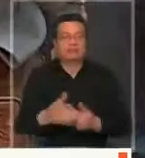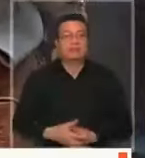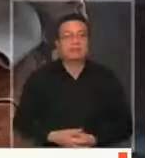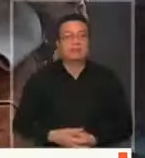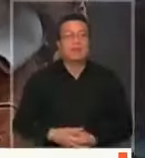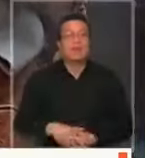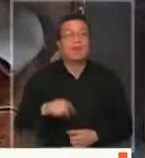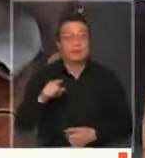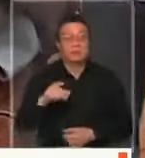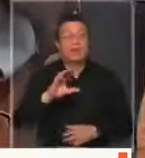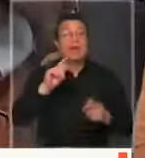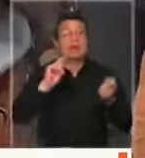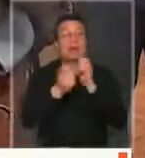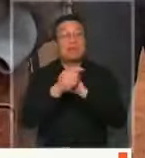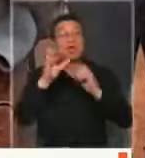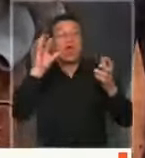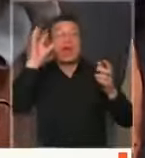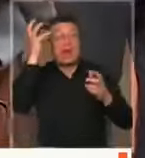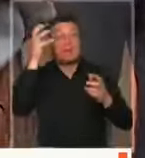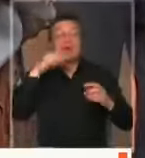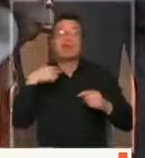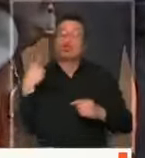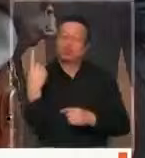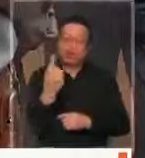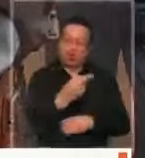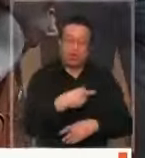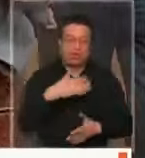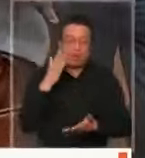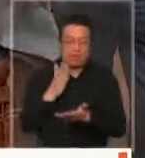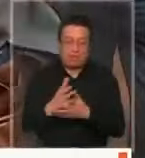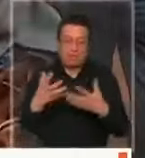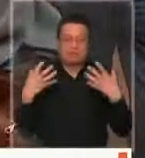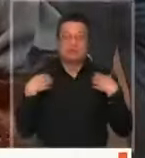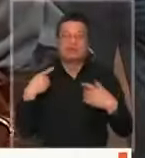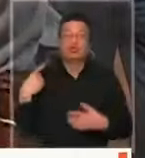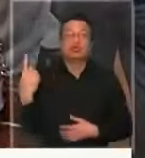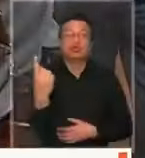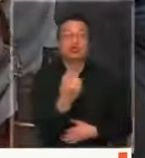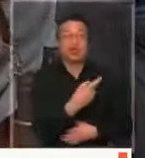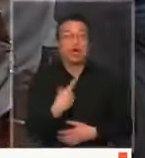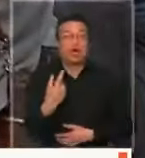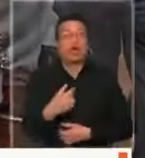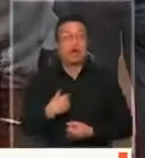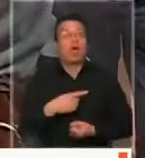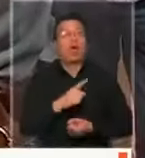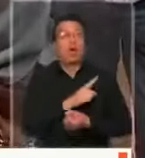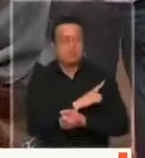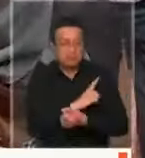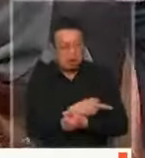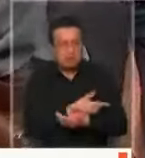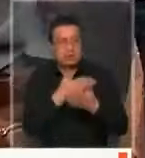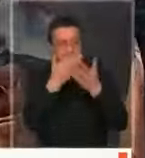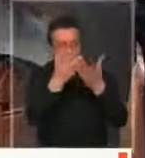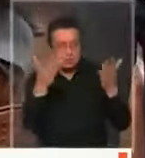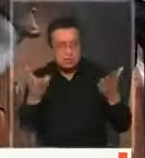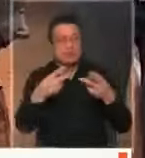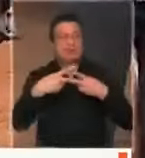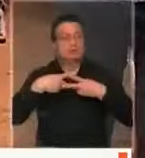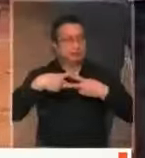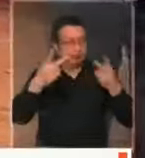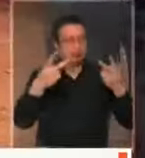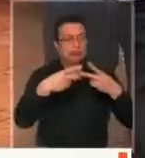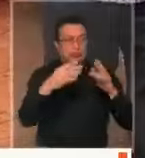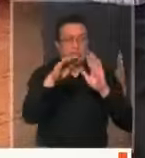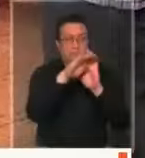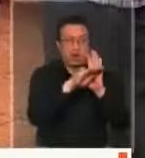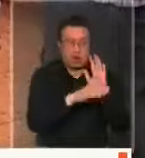Enfrentar el cambio climático es una tarea de todos y todas, de la sociedad completa. Y el poder que tienen ustedes, los medios de comunicación, un programa